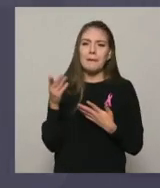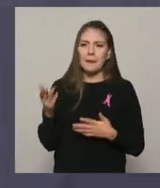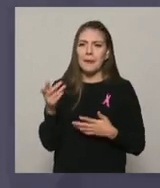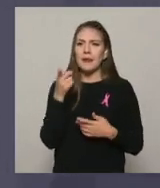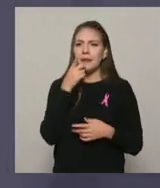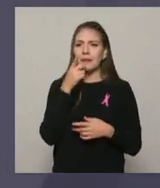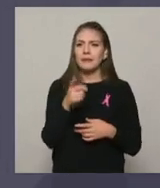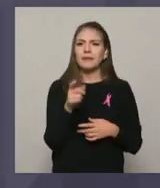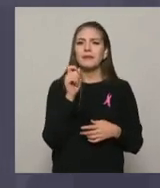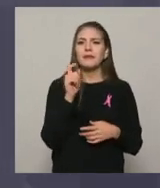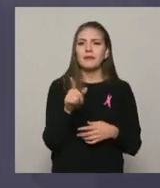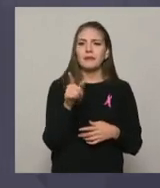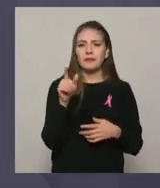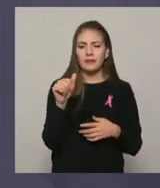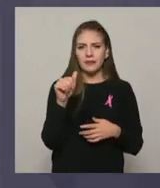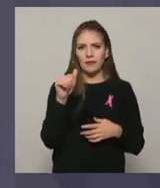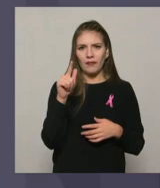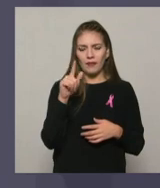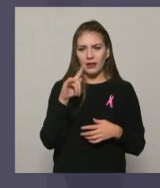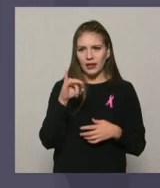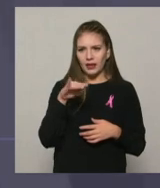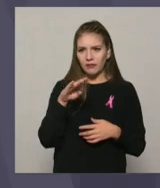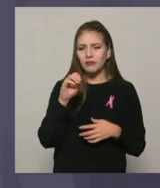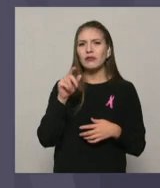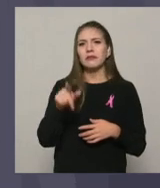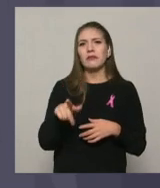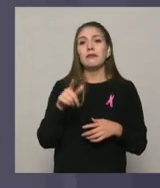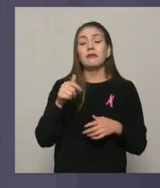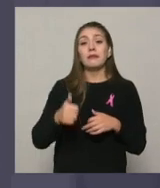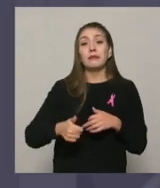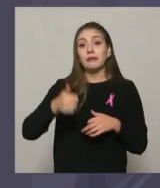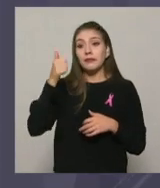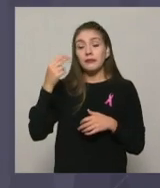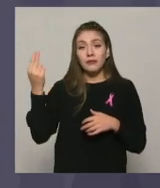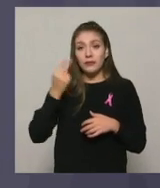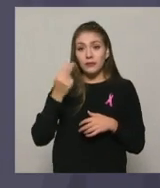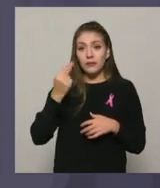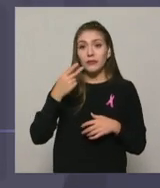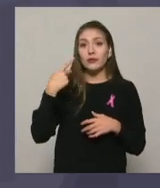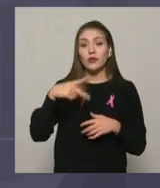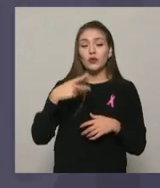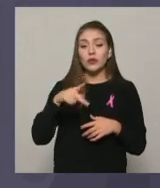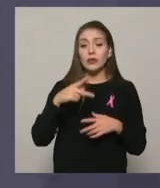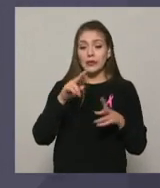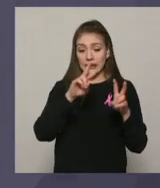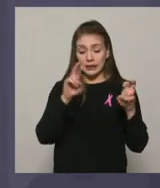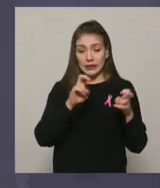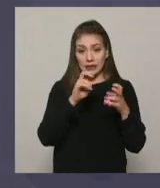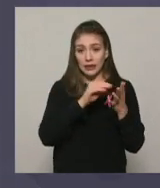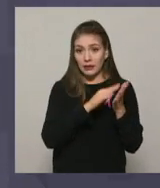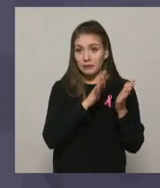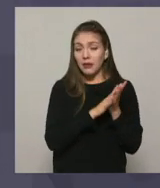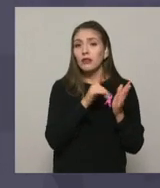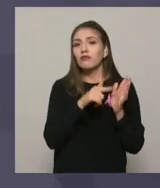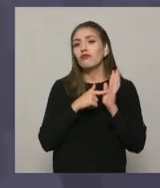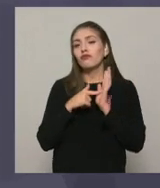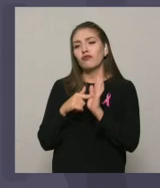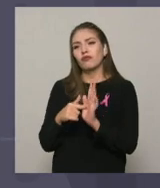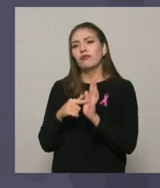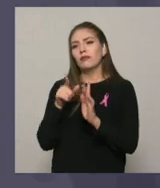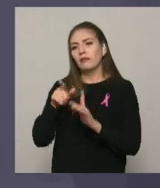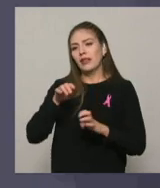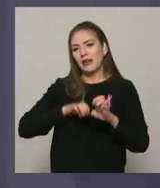en primer lugar, posicionar los temas en tu propio medio de comunicación y en tu propia empresa en donde